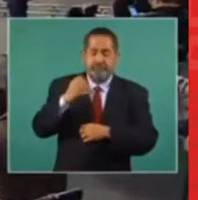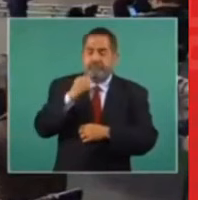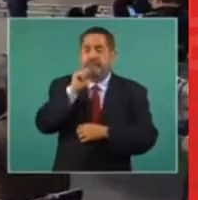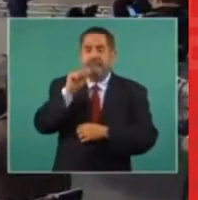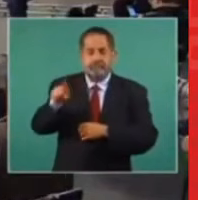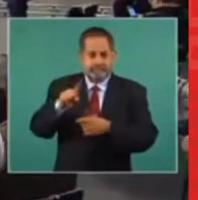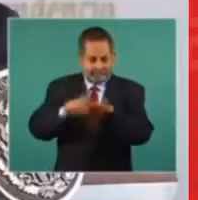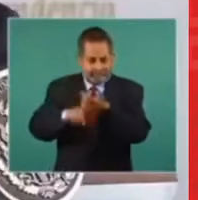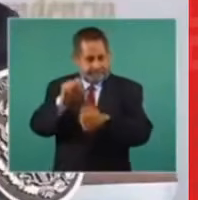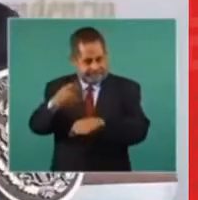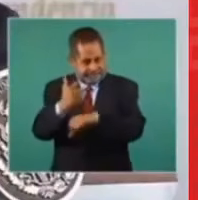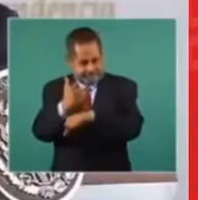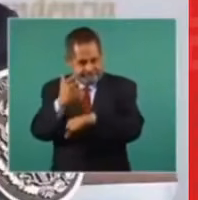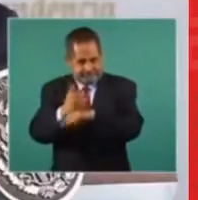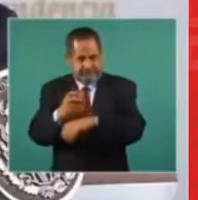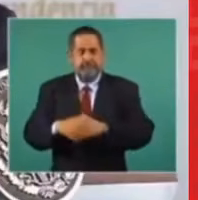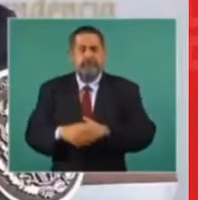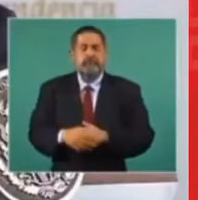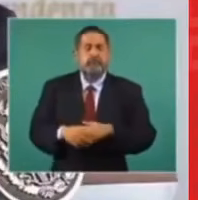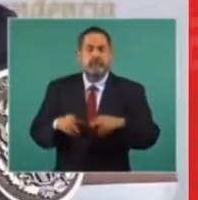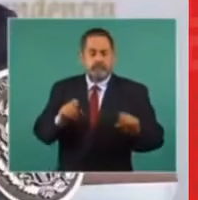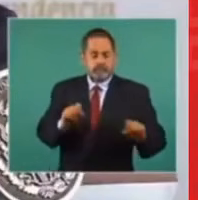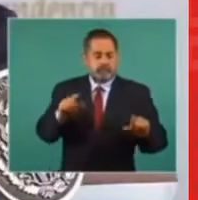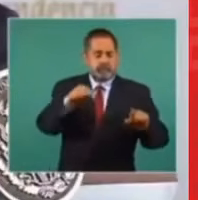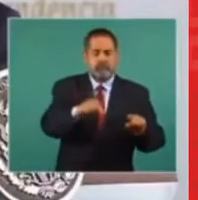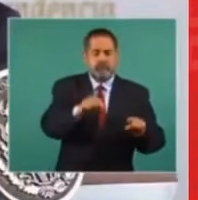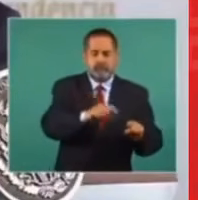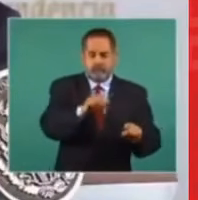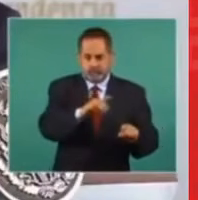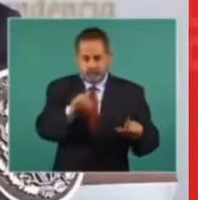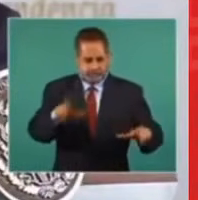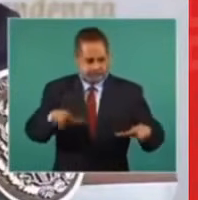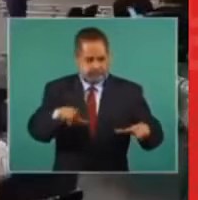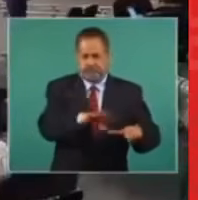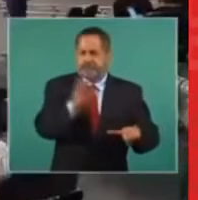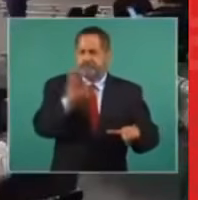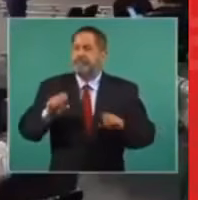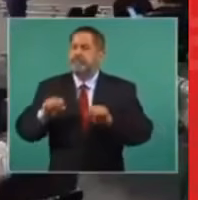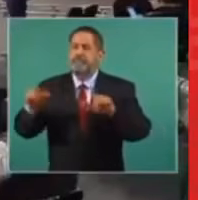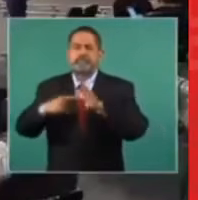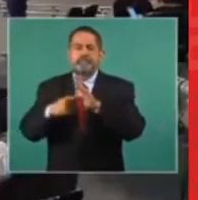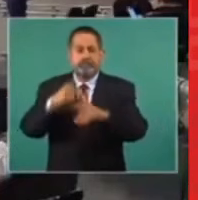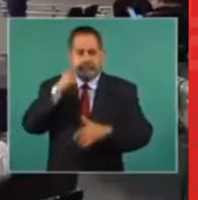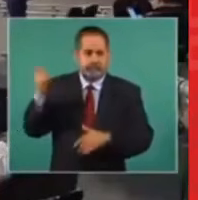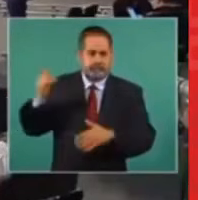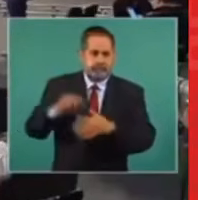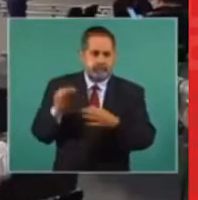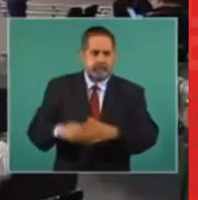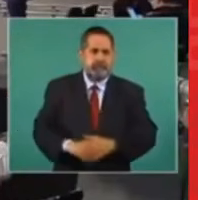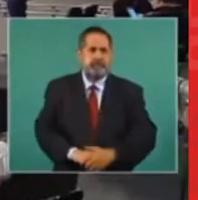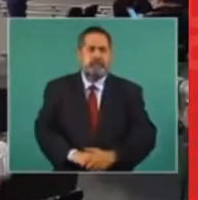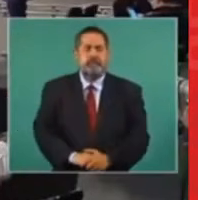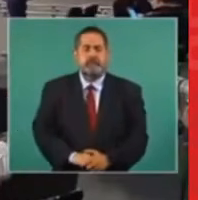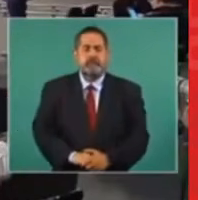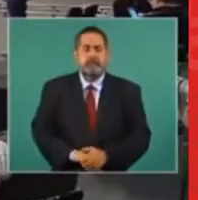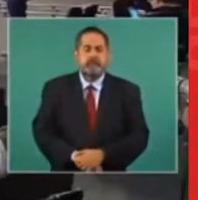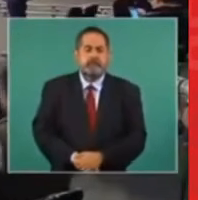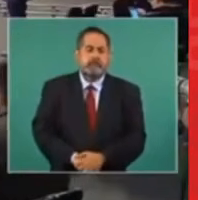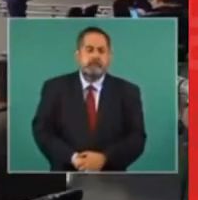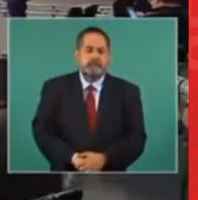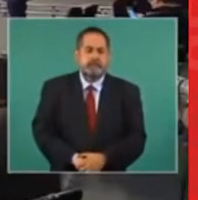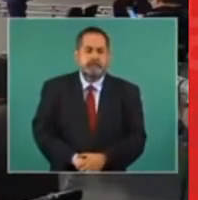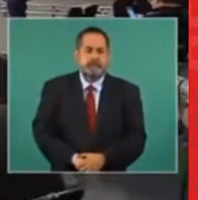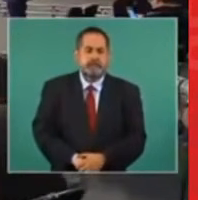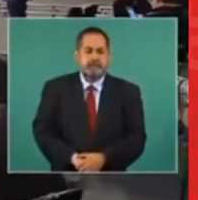no cuestionar. Al contrario, creo que todas y todos los que ejercemos el periodismo tendríamos que tener como objetivo o como